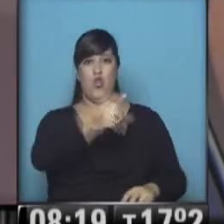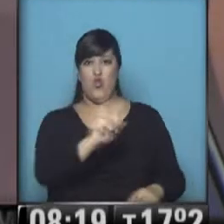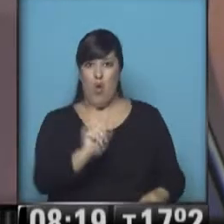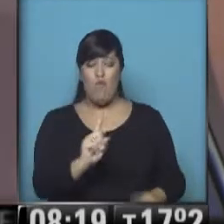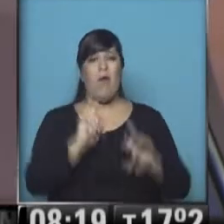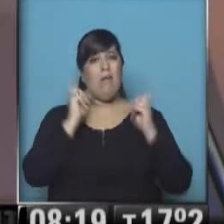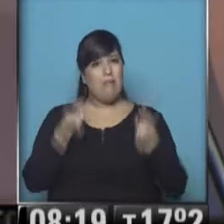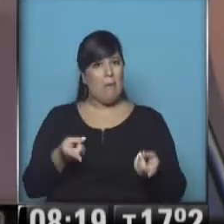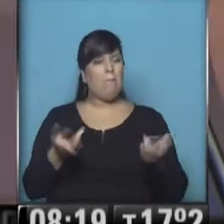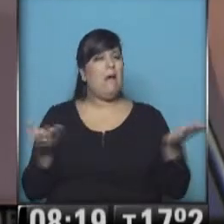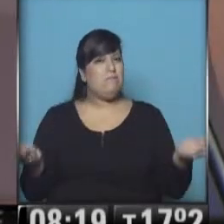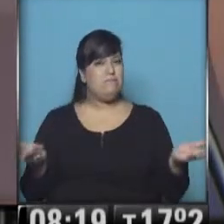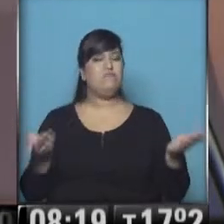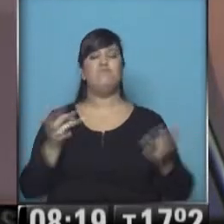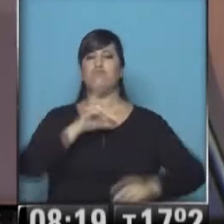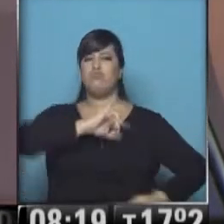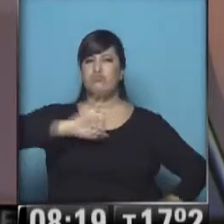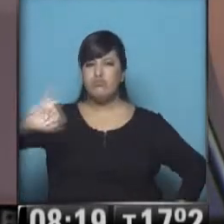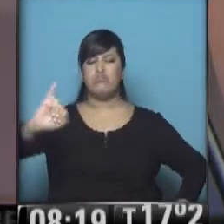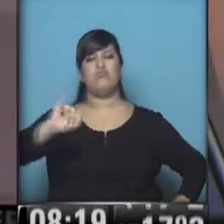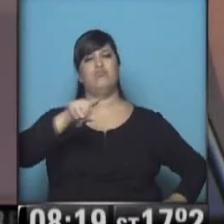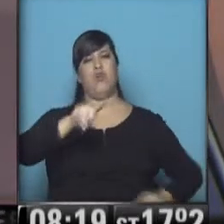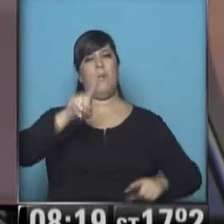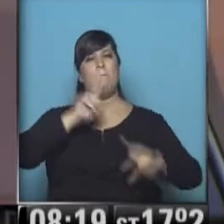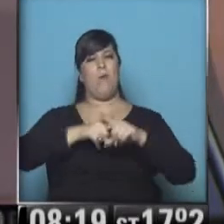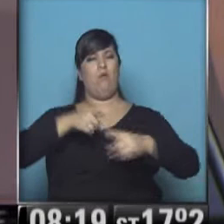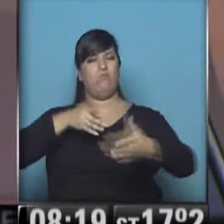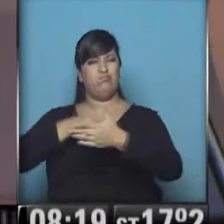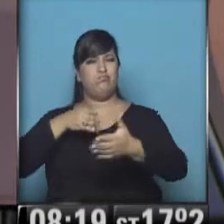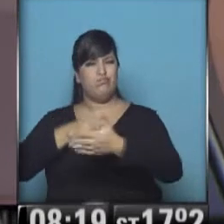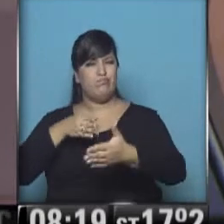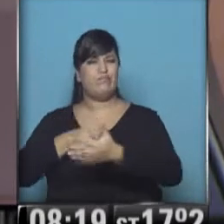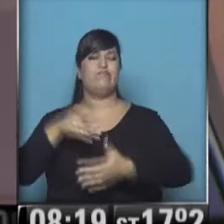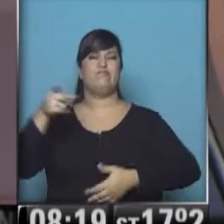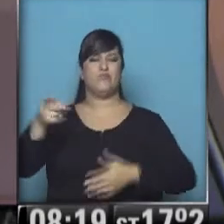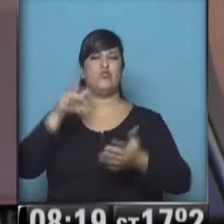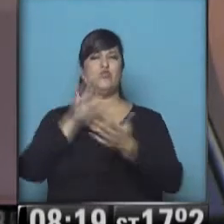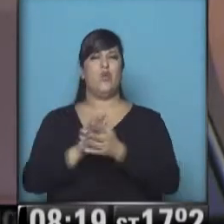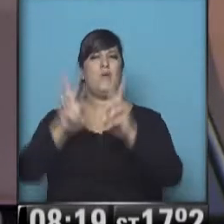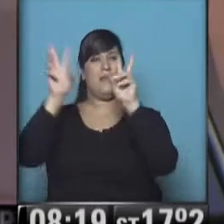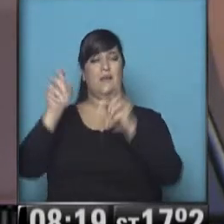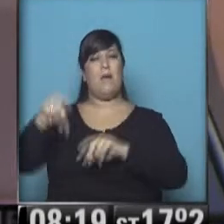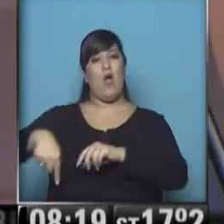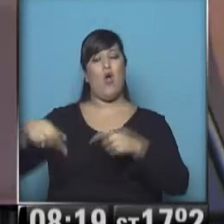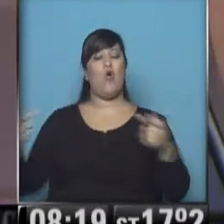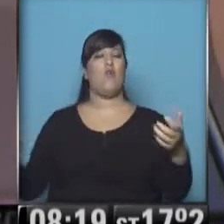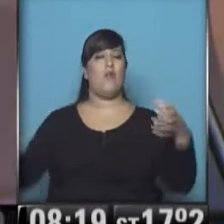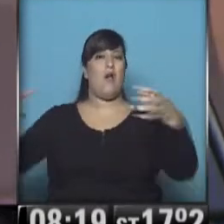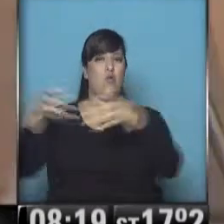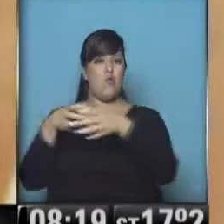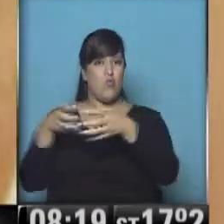este panorama han decidido denunciarlo por obstaculización a la justicia la causa recayó en el juzgado de canicoba